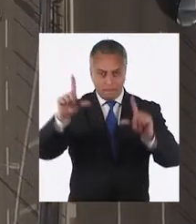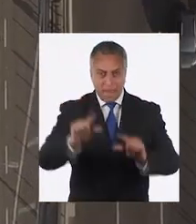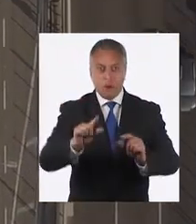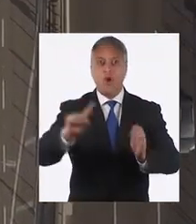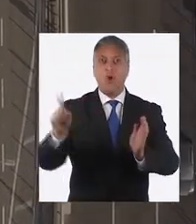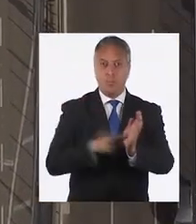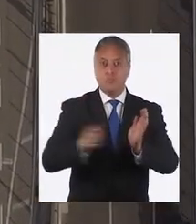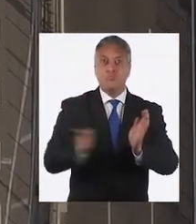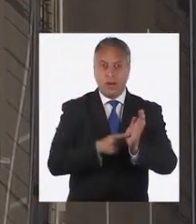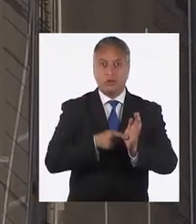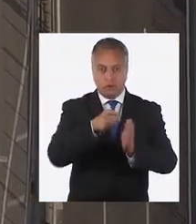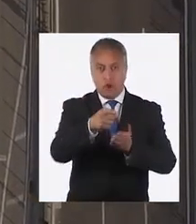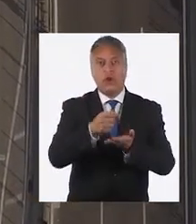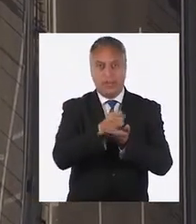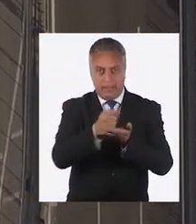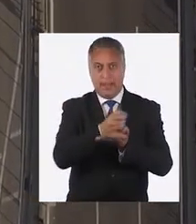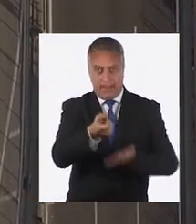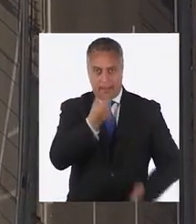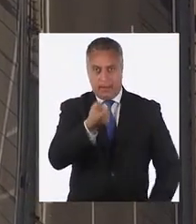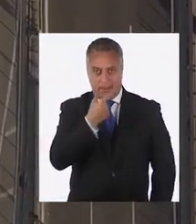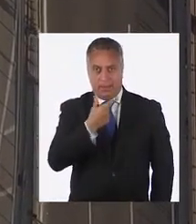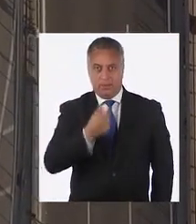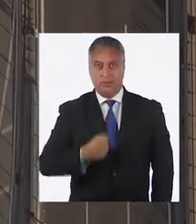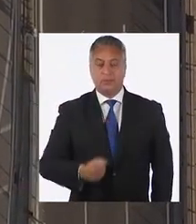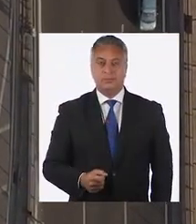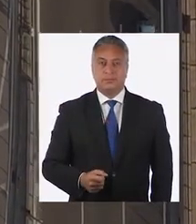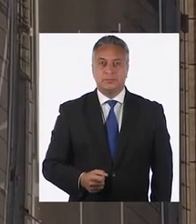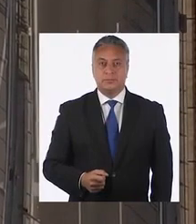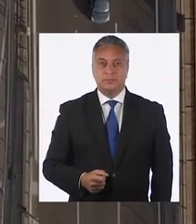Reducción de impuestos a productos farmacológicos.